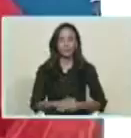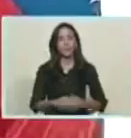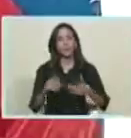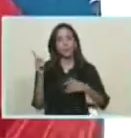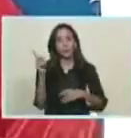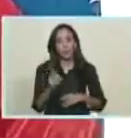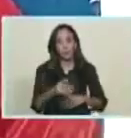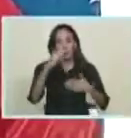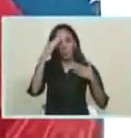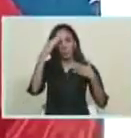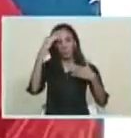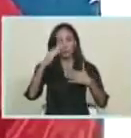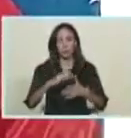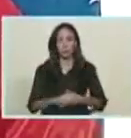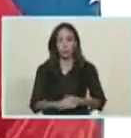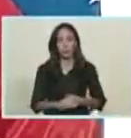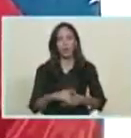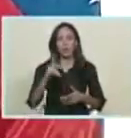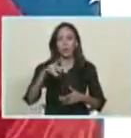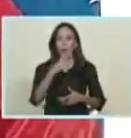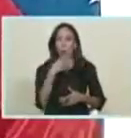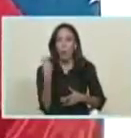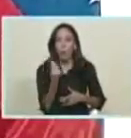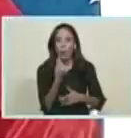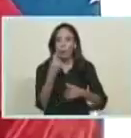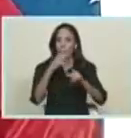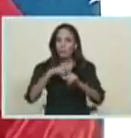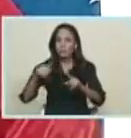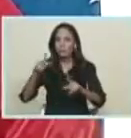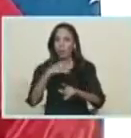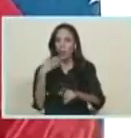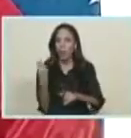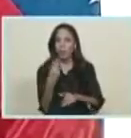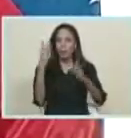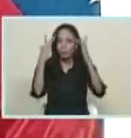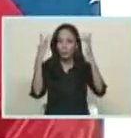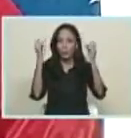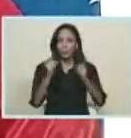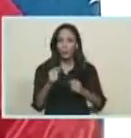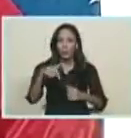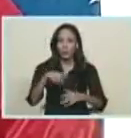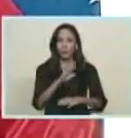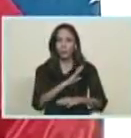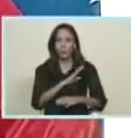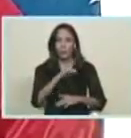quiero saludar a este otro joven venezolano profesional,